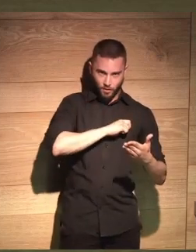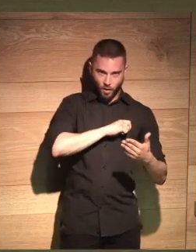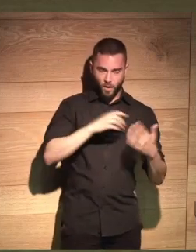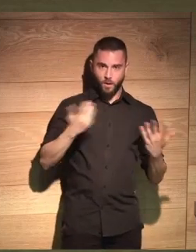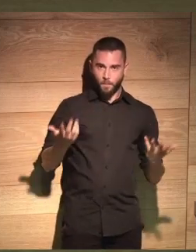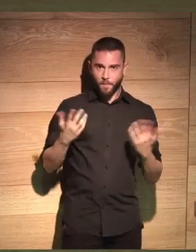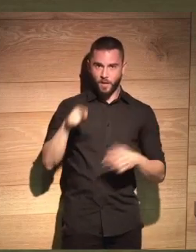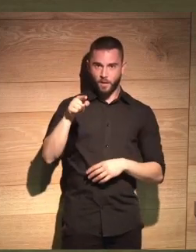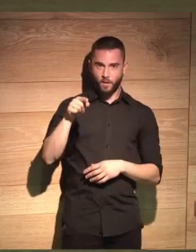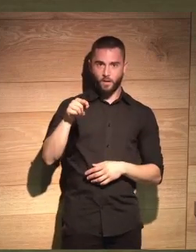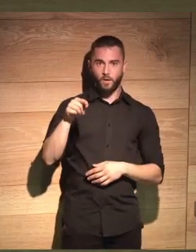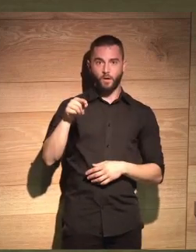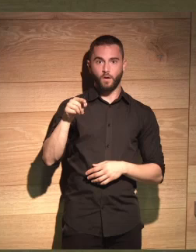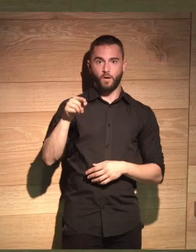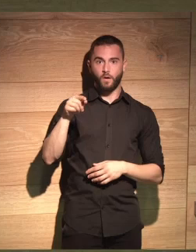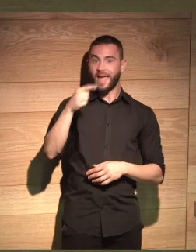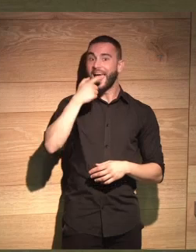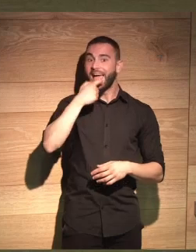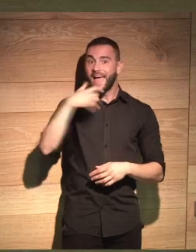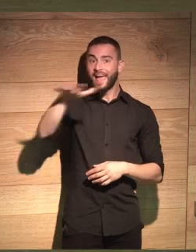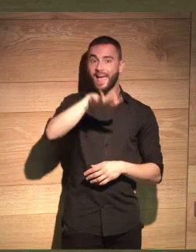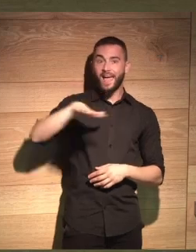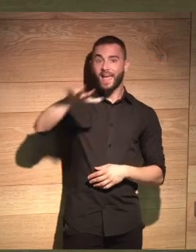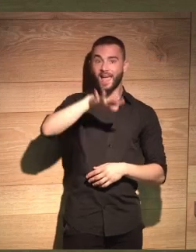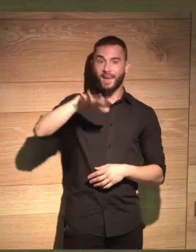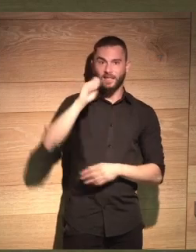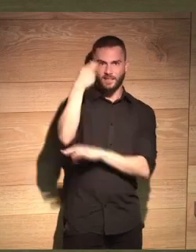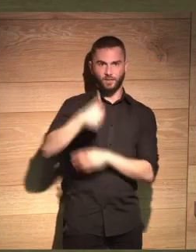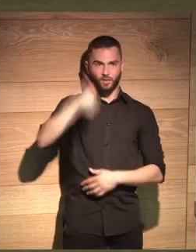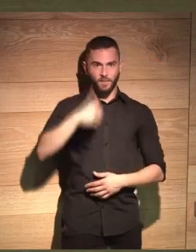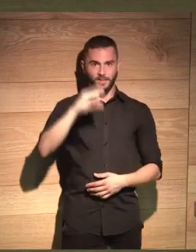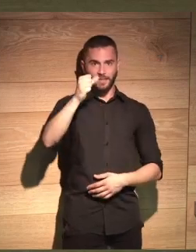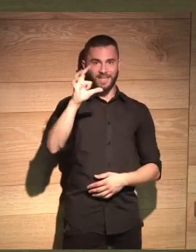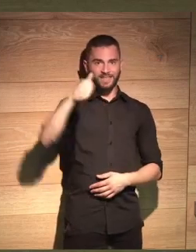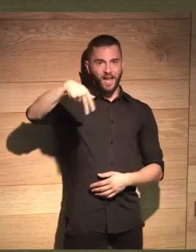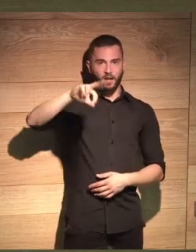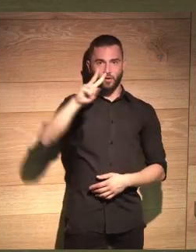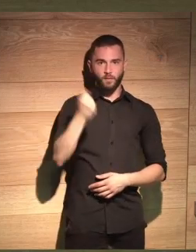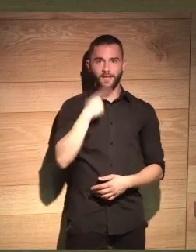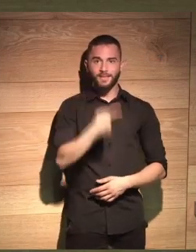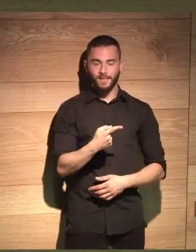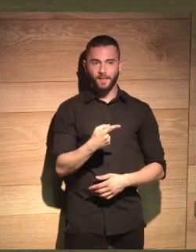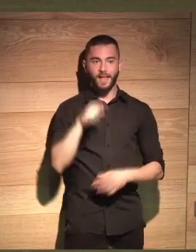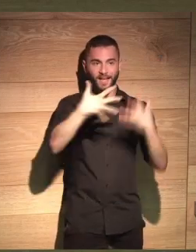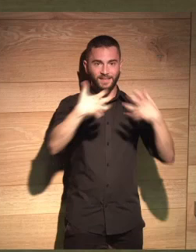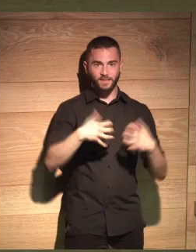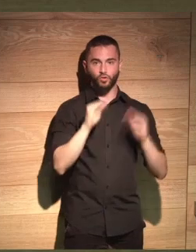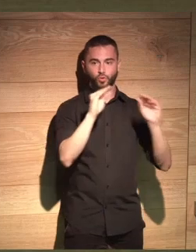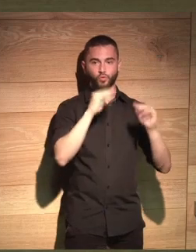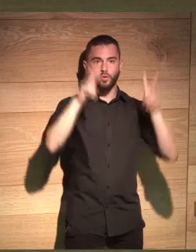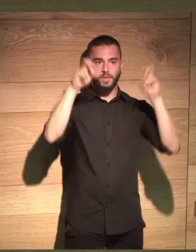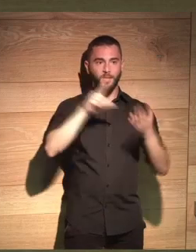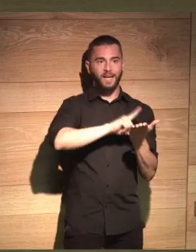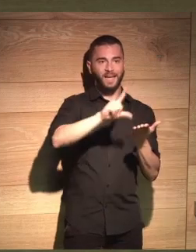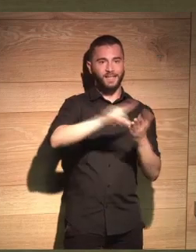awards, que bueno, sin duda, como dice Casanova en su texto sobre la